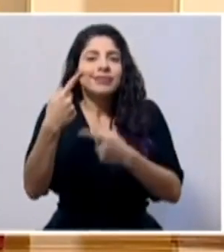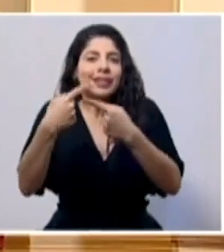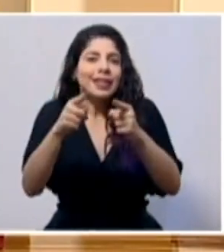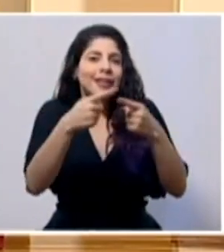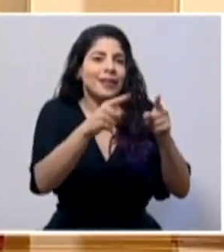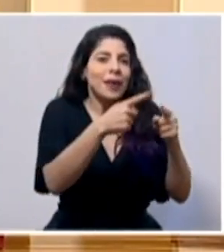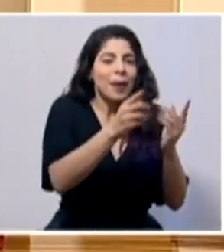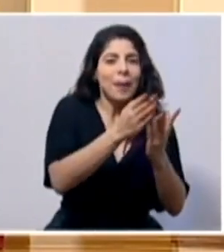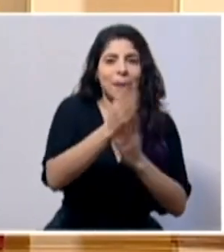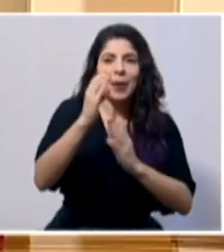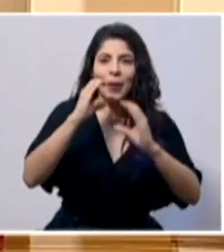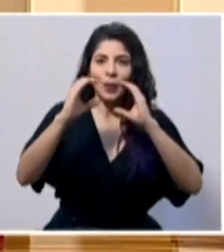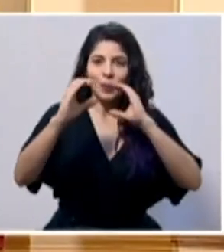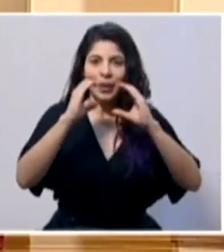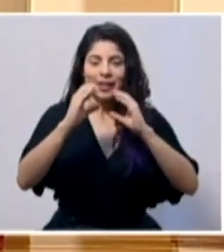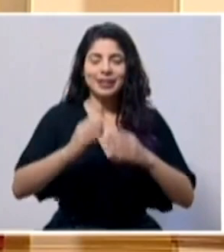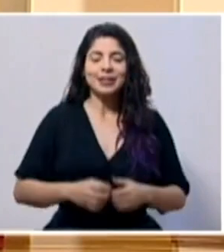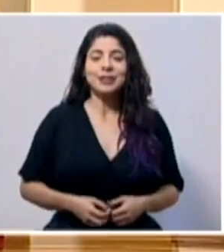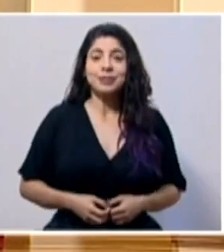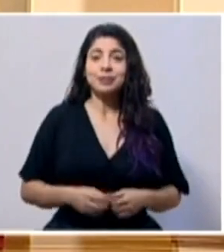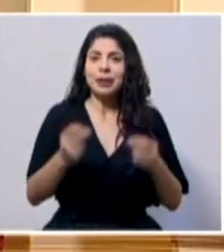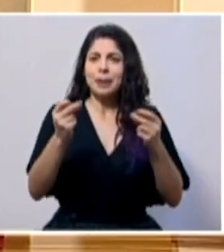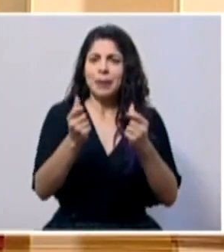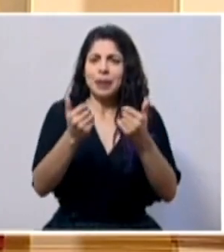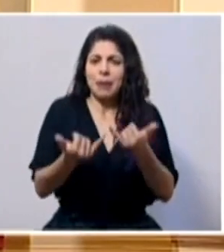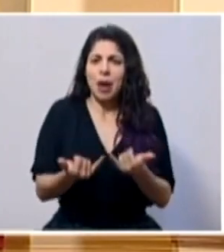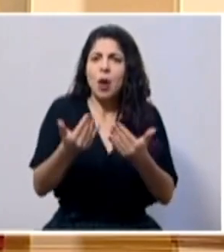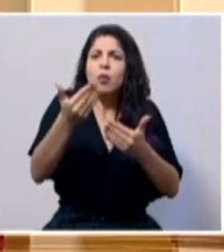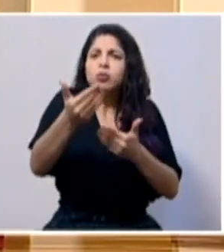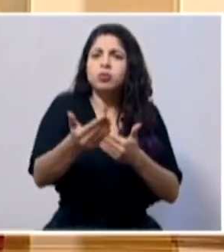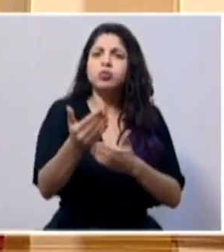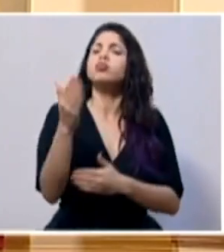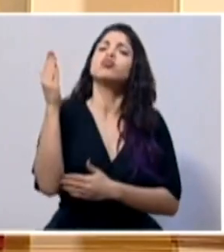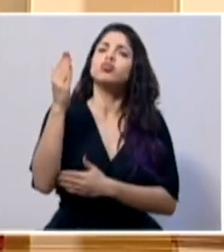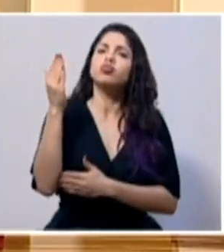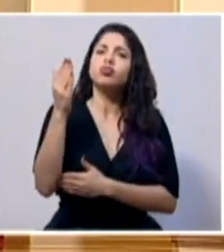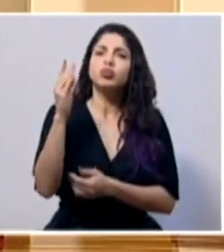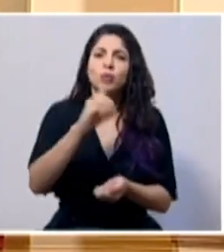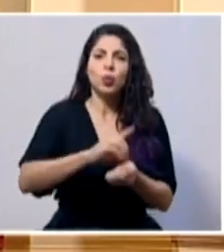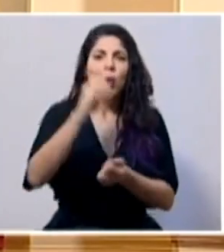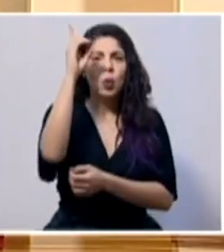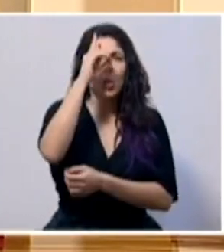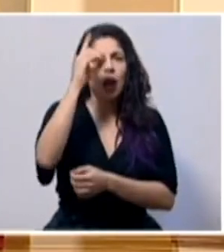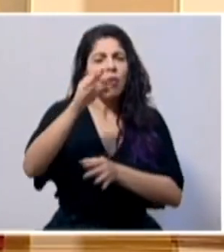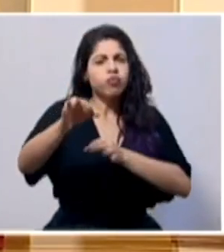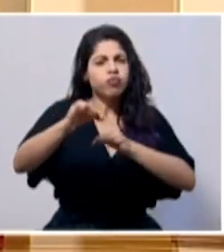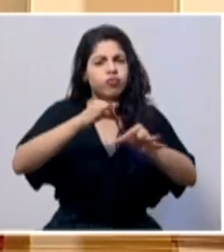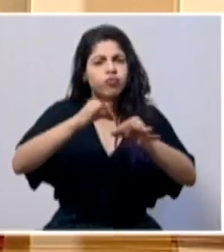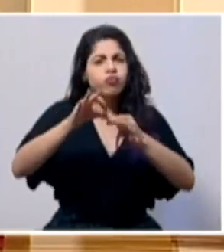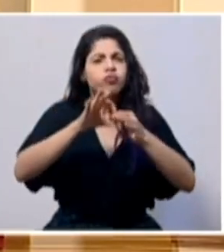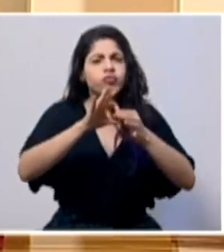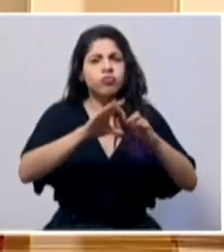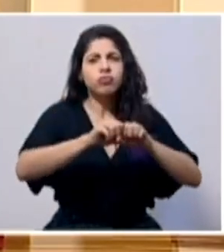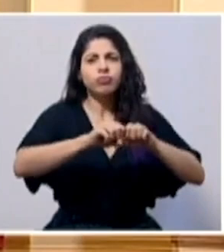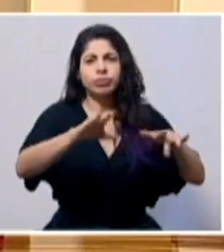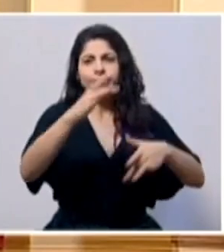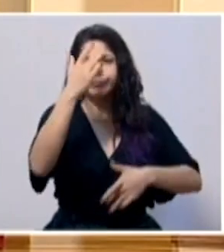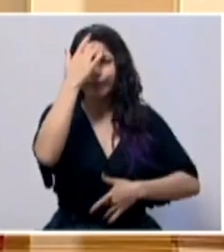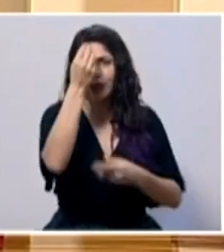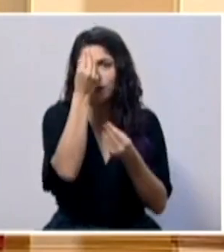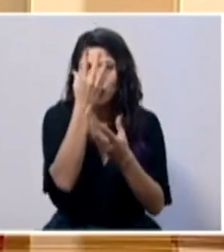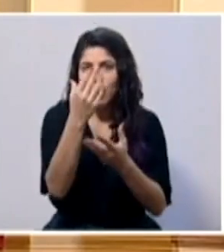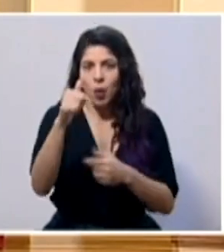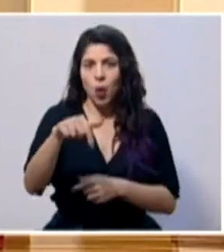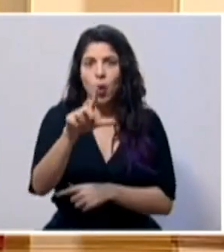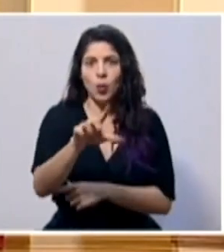diversos medios de comunicación. De inmediato, escuchamos al doctor Daniel Salas, quien nos detalla el reporte epidemiológico para este lunes